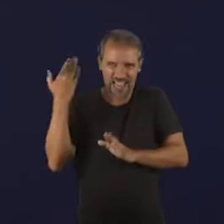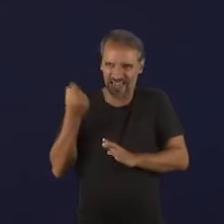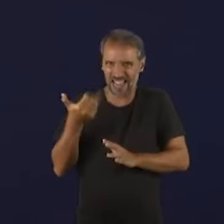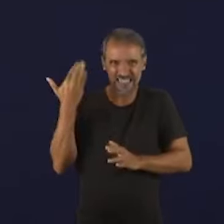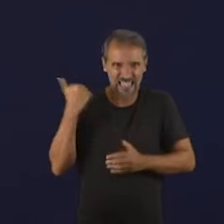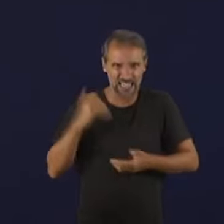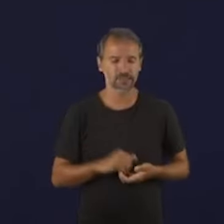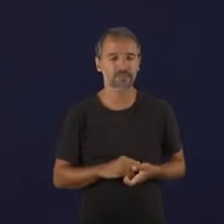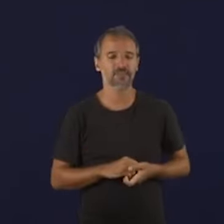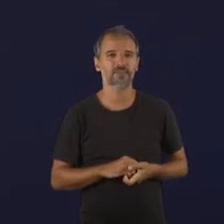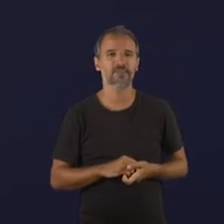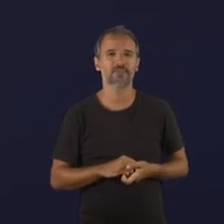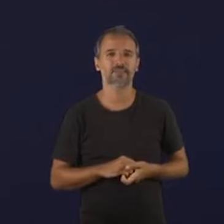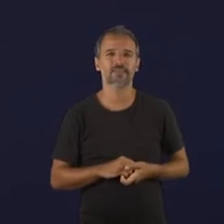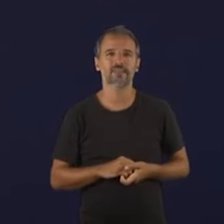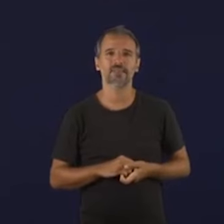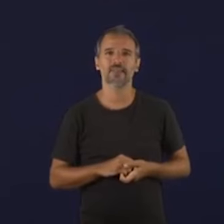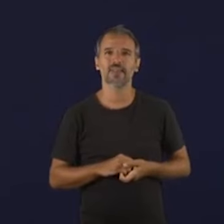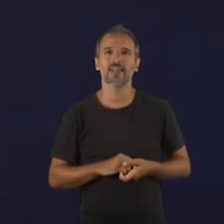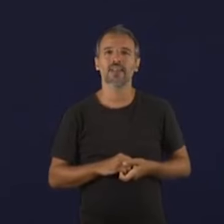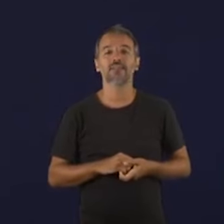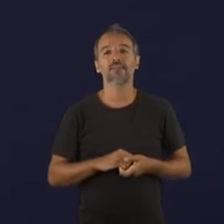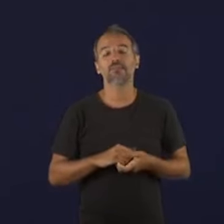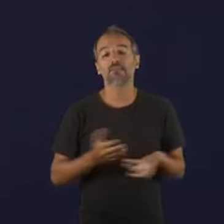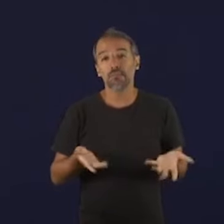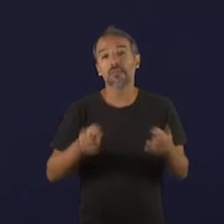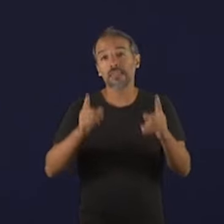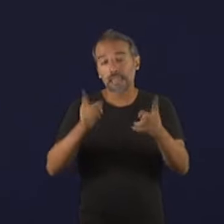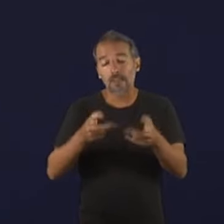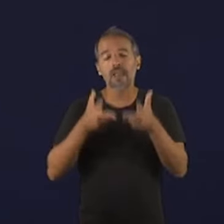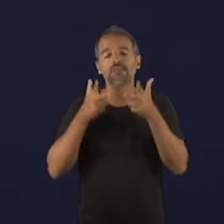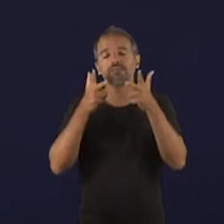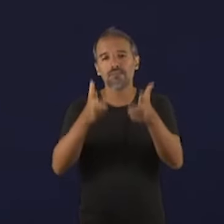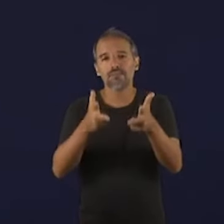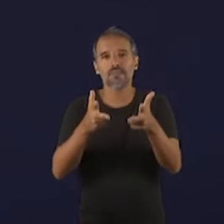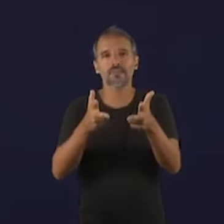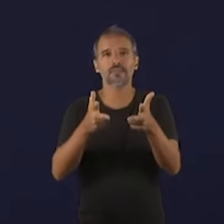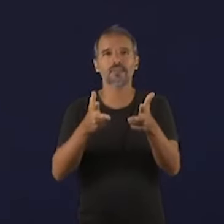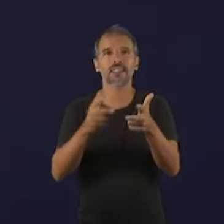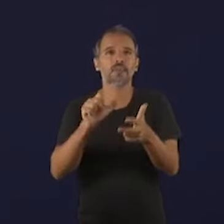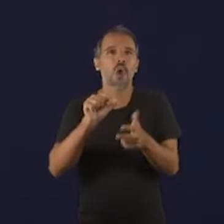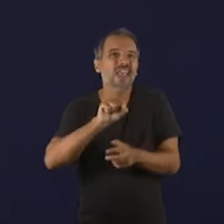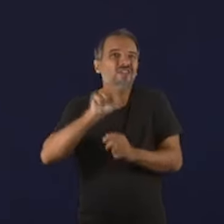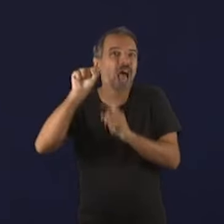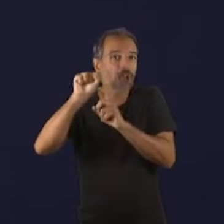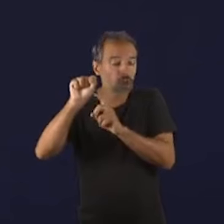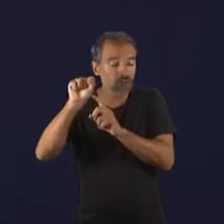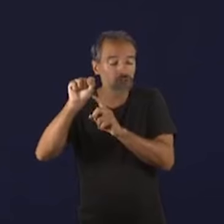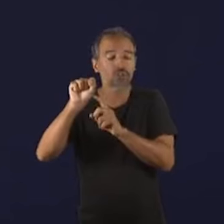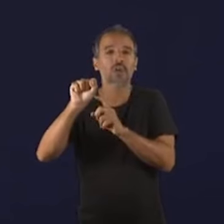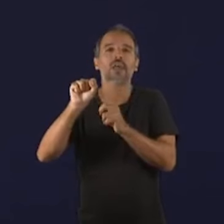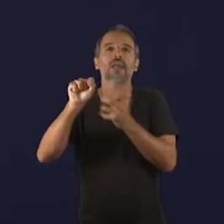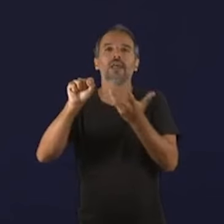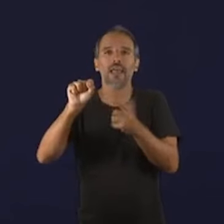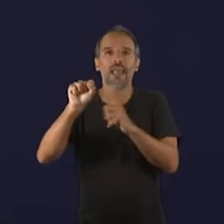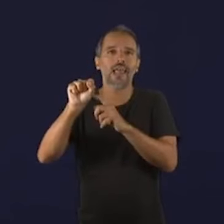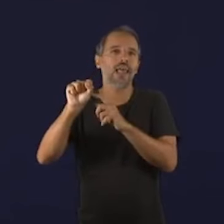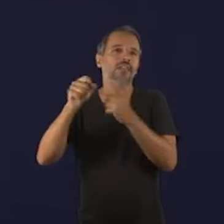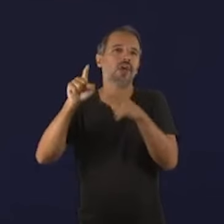que eh efectivamente la la inflación que es